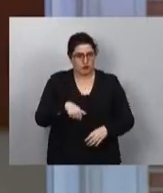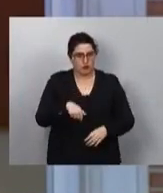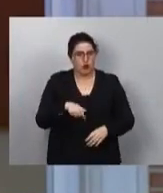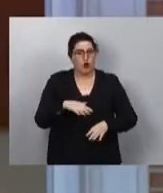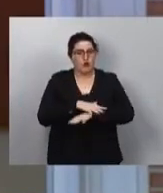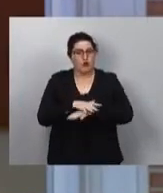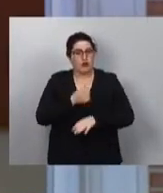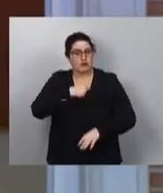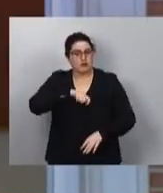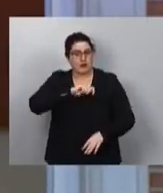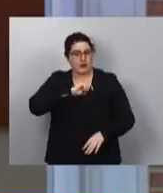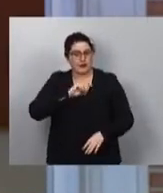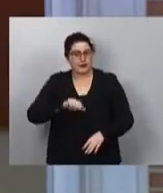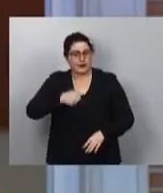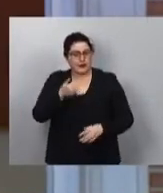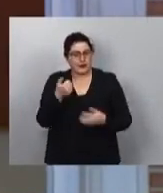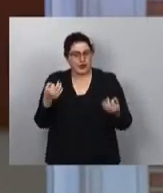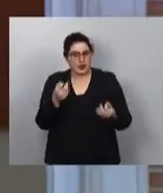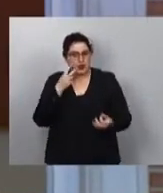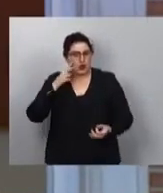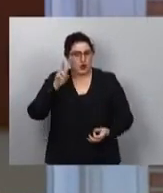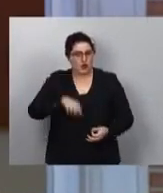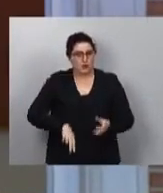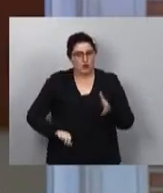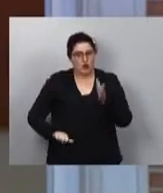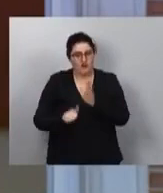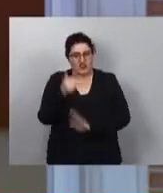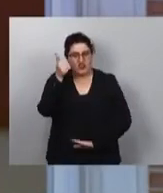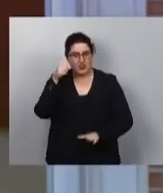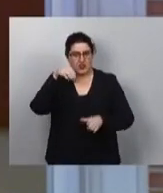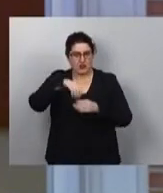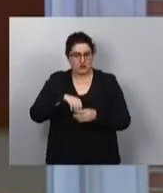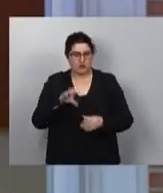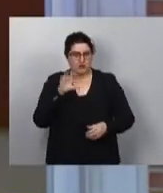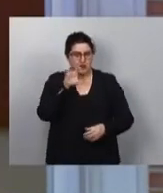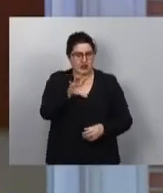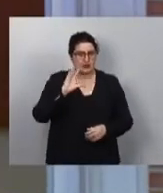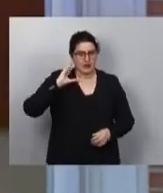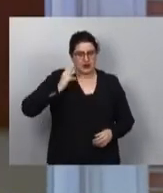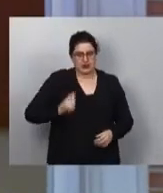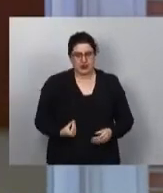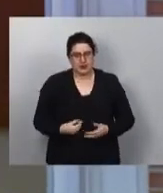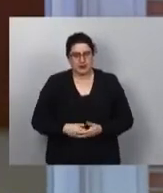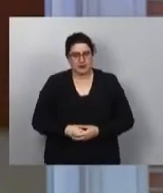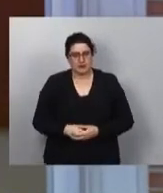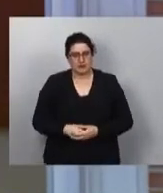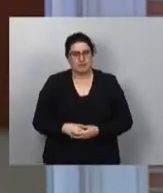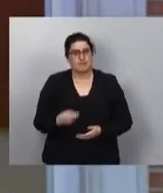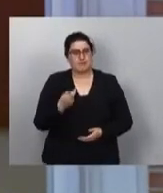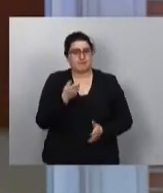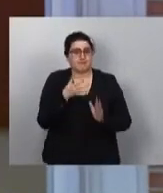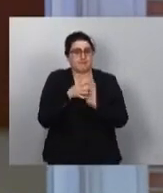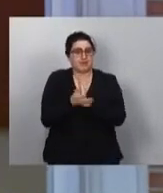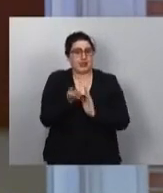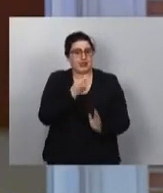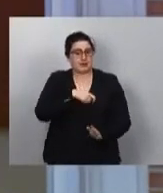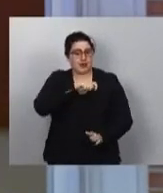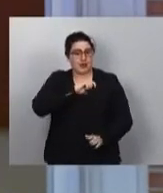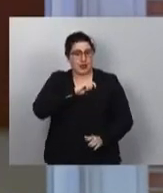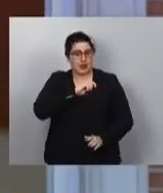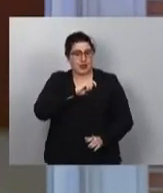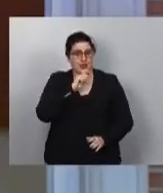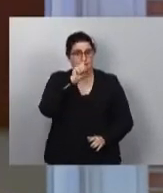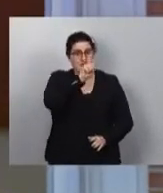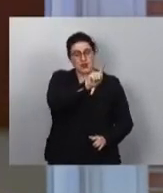tendrá que explicar Supongo en el futuro decía el parlamentario del psoe ahora que tendrá que explicar el partido Popular en el futuro después de las elecciones